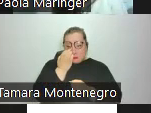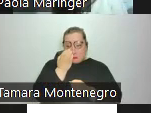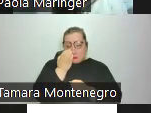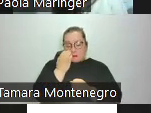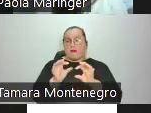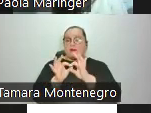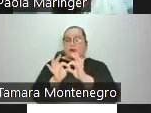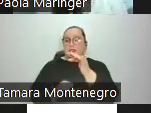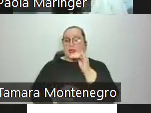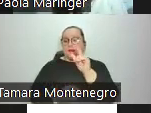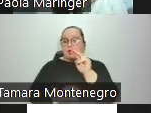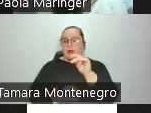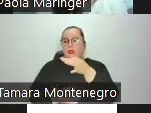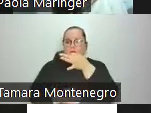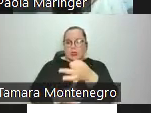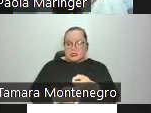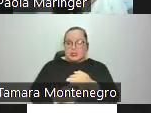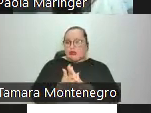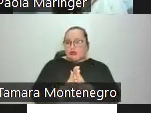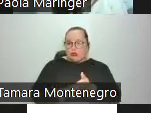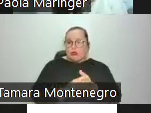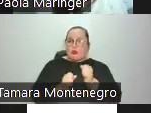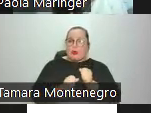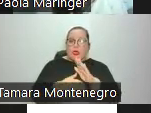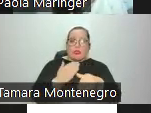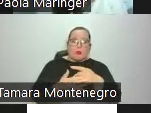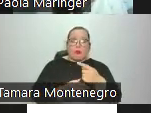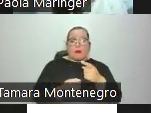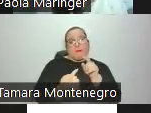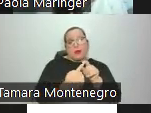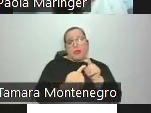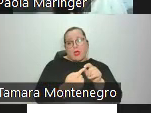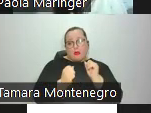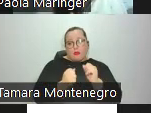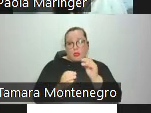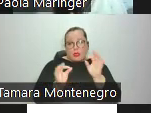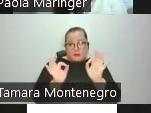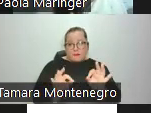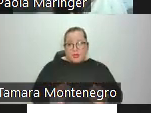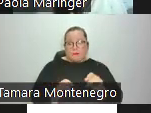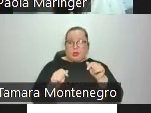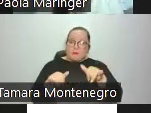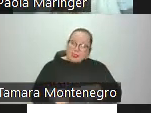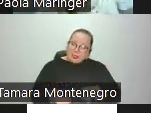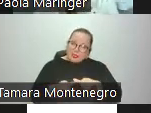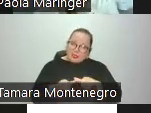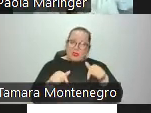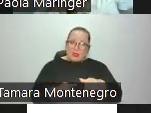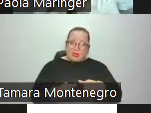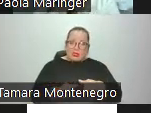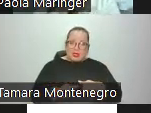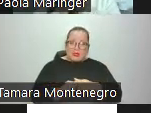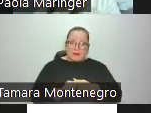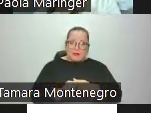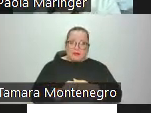con nosotras y sin duda puedes contactarnos posteriormente para darte a lo mejor algunas otras miradas, pero sigue acá. Estoy segura que tienes